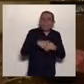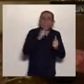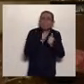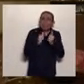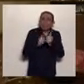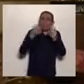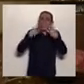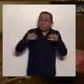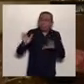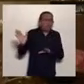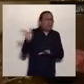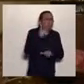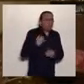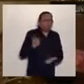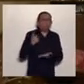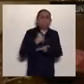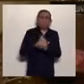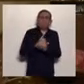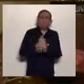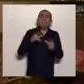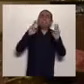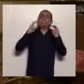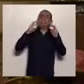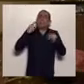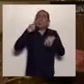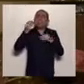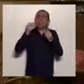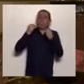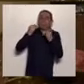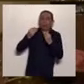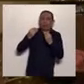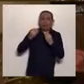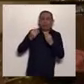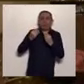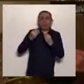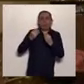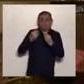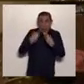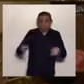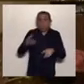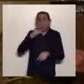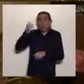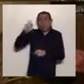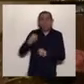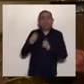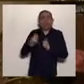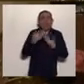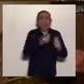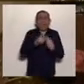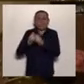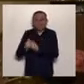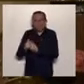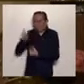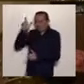de la salvación. Somos todos protagonistas. El tema es descubrir cómo puedo gastar esos dones recibidos para el